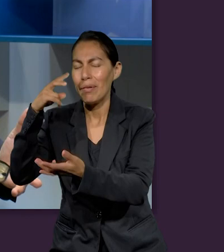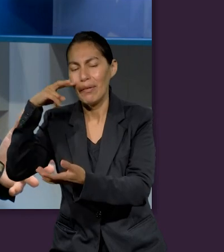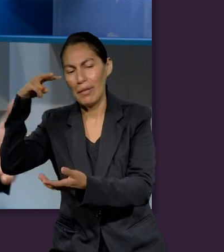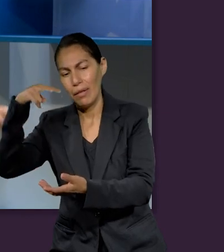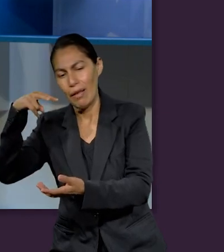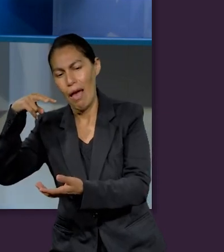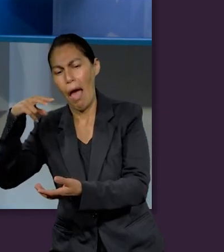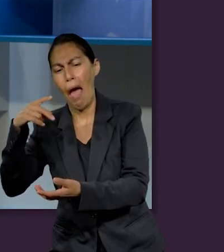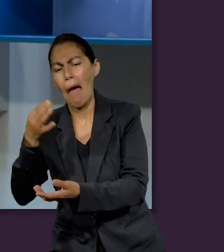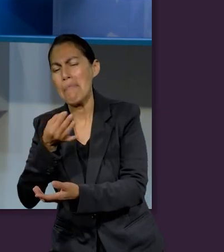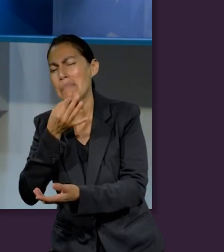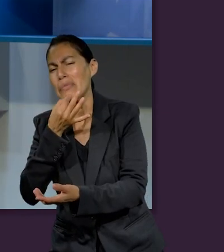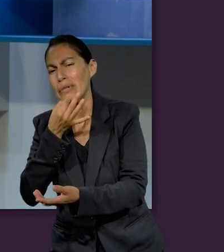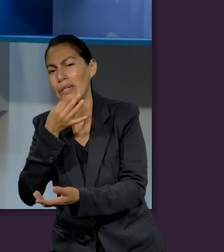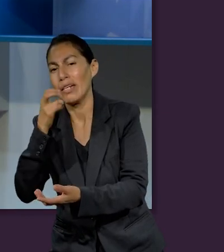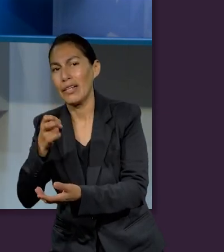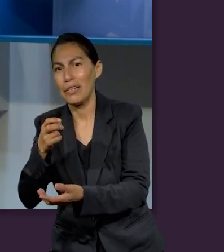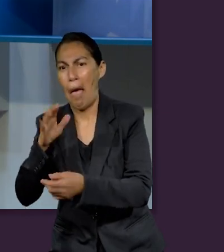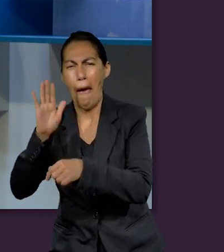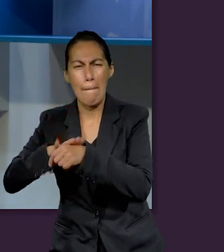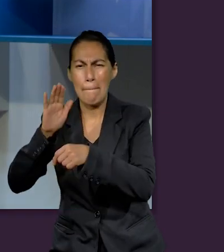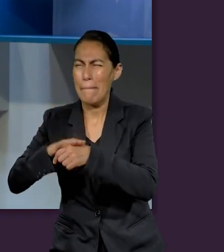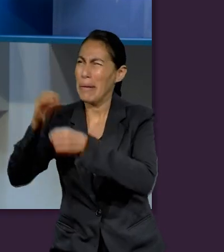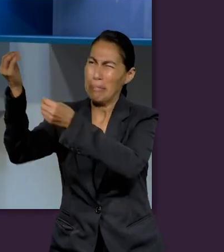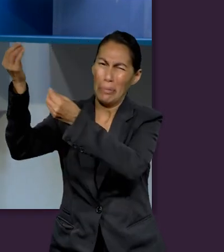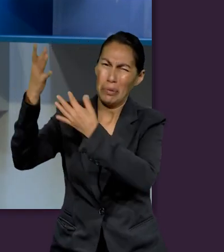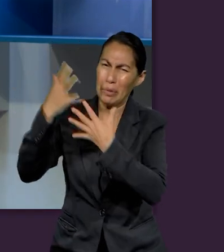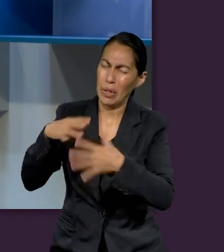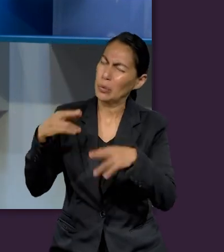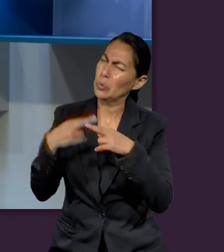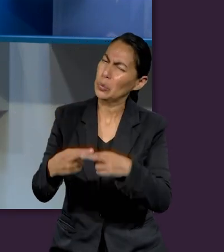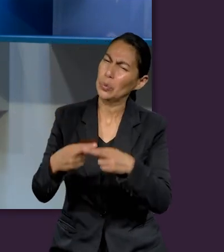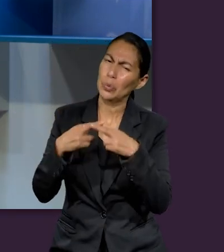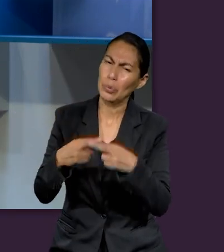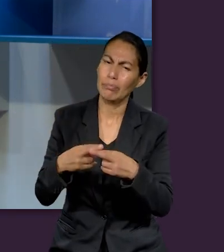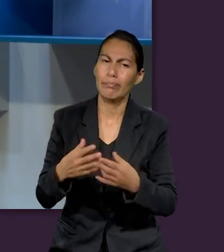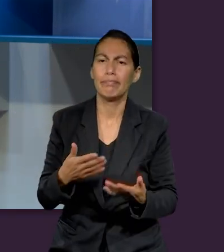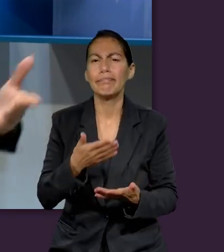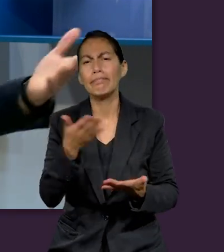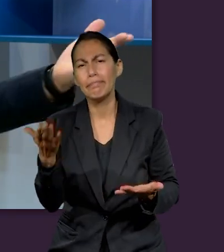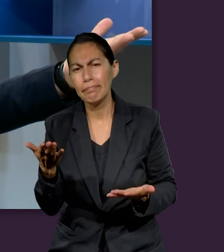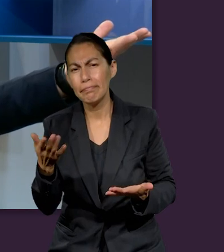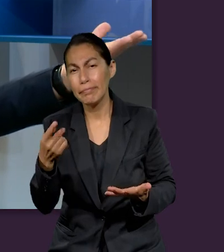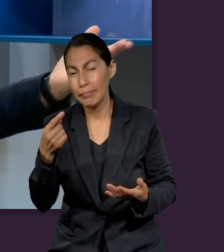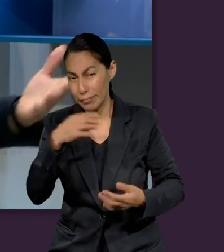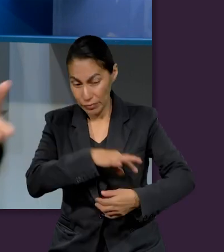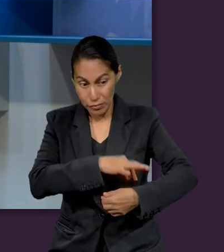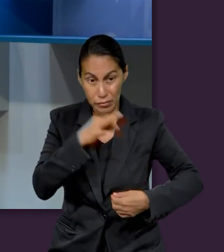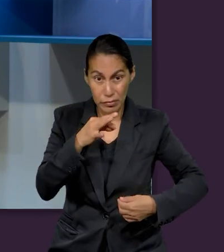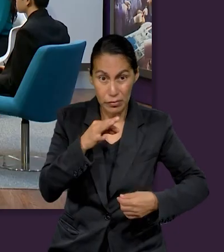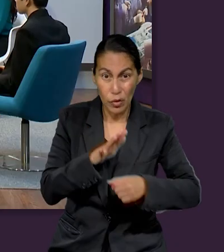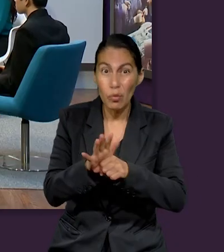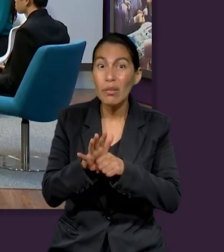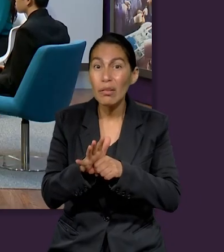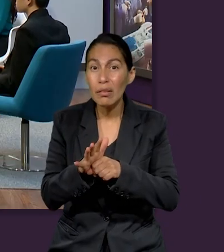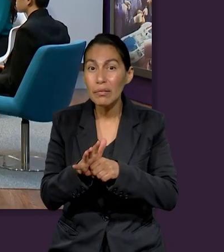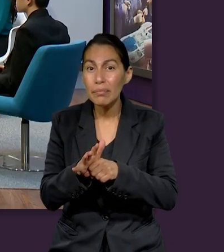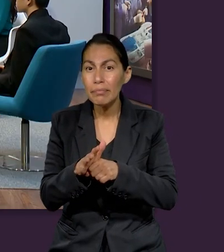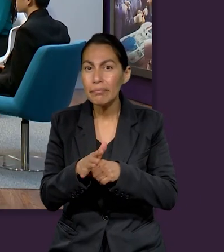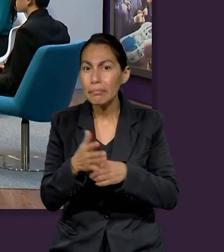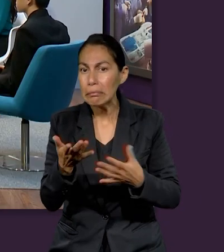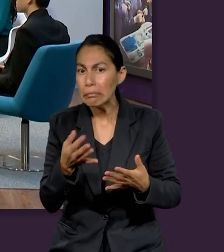poco y nos va a poner en lo mucho y eso es interesante Ahora con qué nos quedamos muchachos de esta lesión